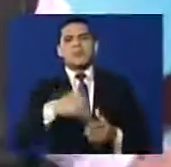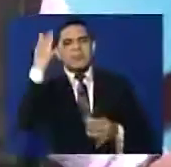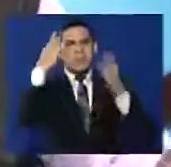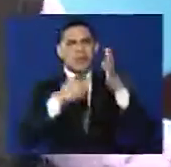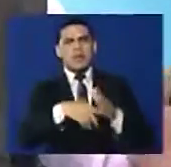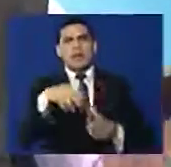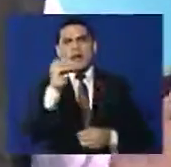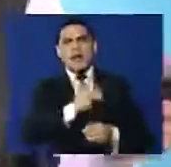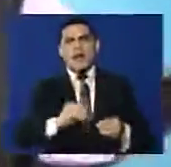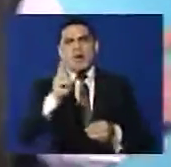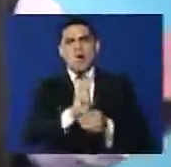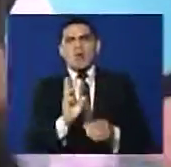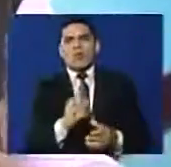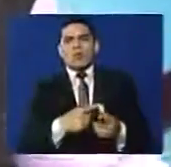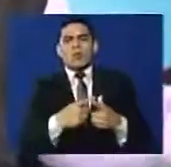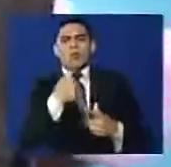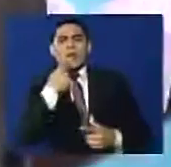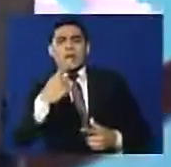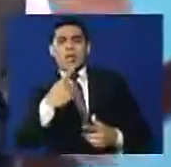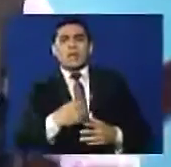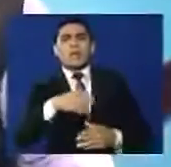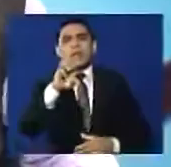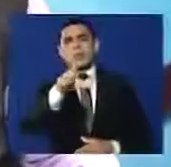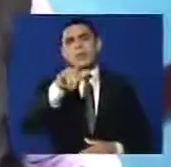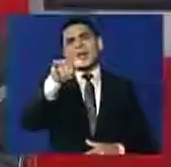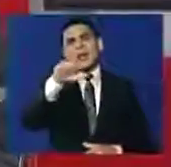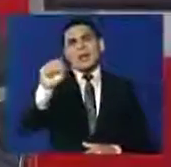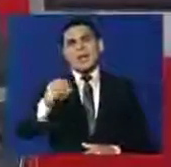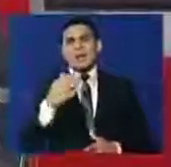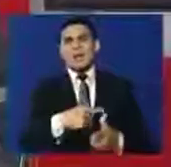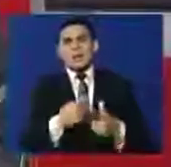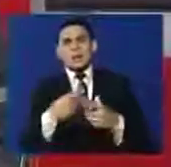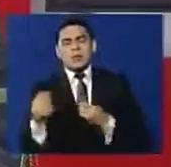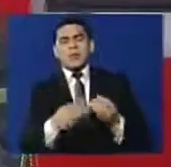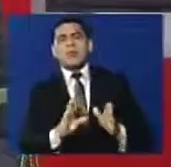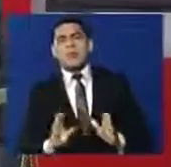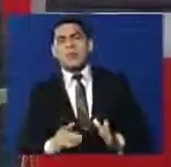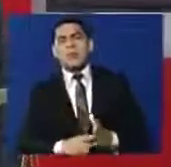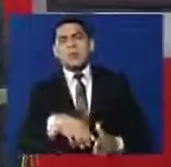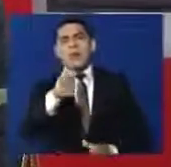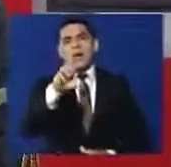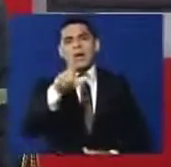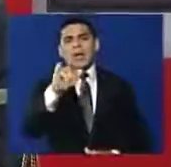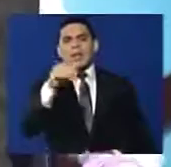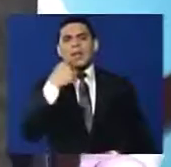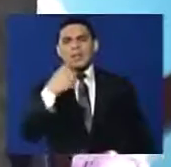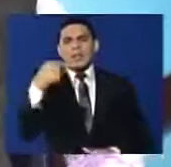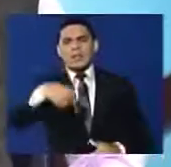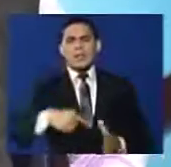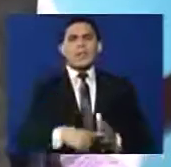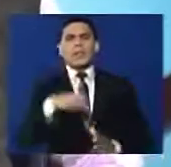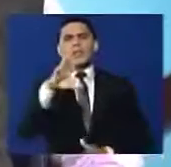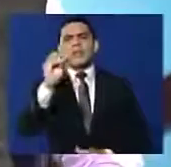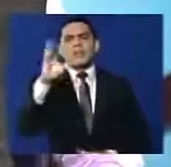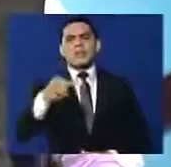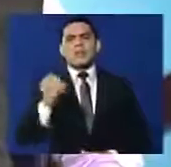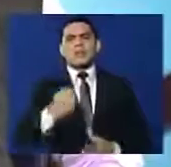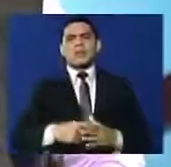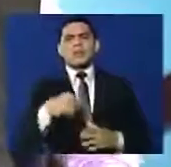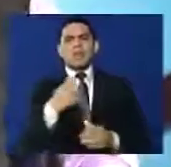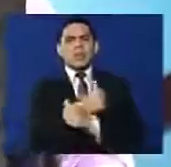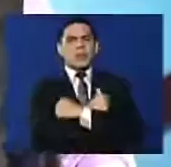¿Cuáles son los datos que le llegan a esa gente? Lo que le da el día del jury... Pero la UNESCO no comprueba, no ratifica. El día del jury dice que aquí hay un 5% de